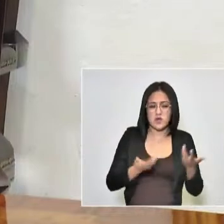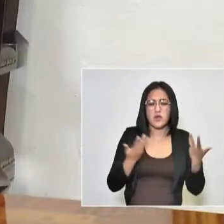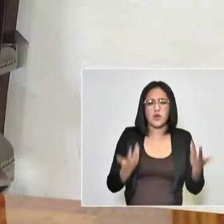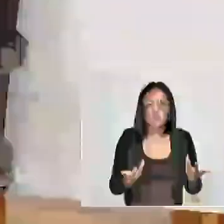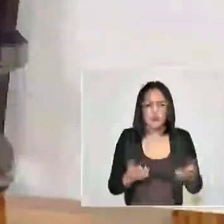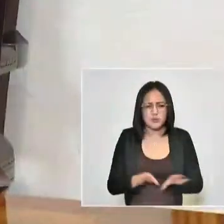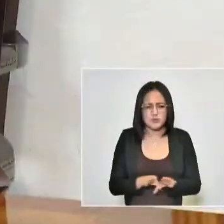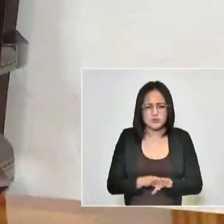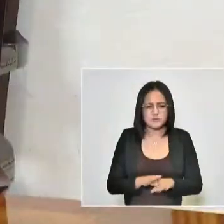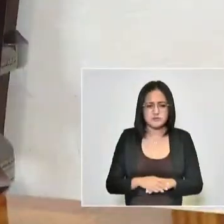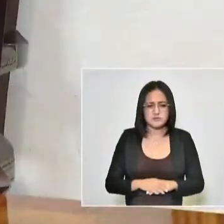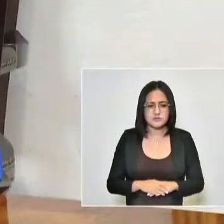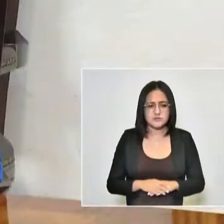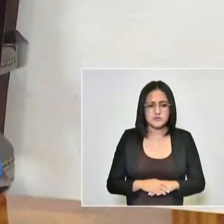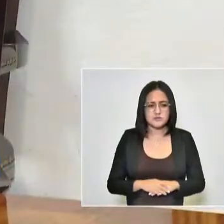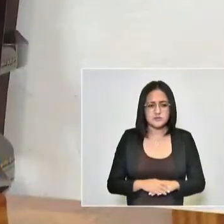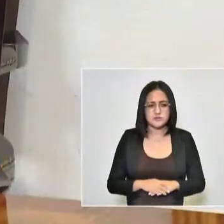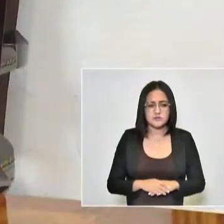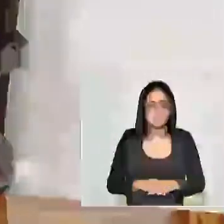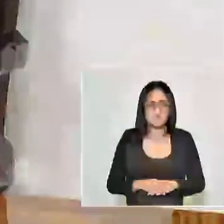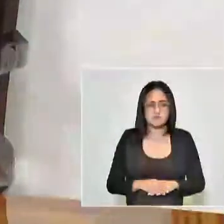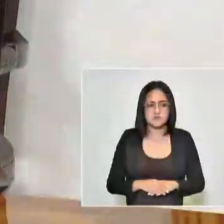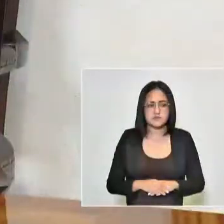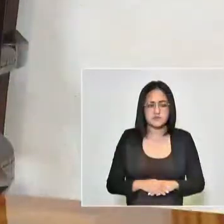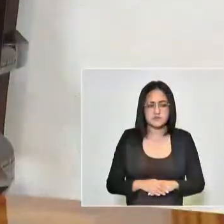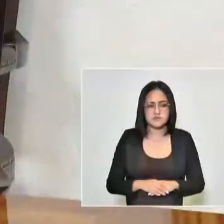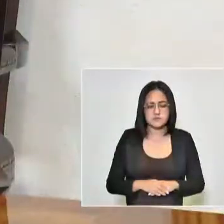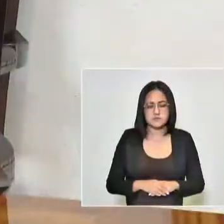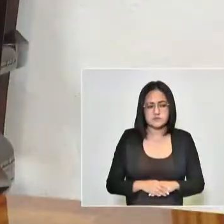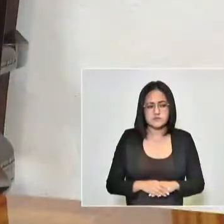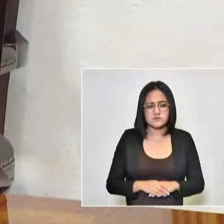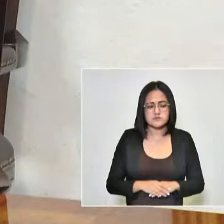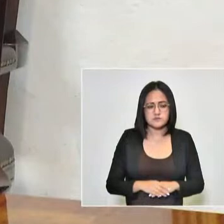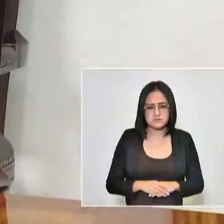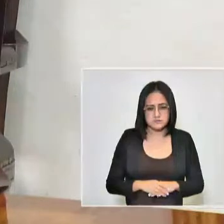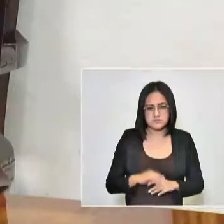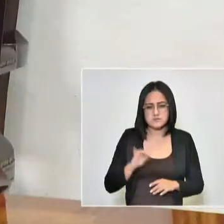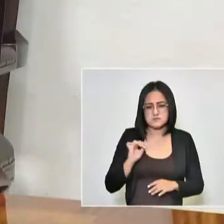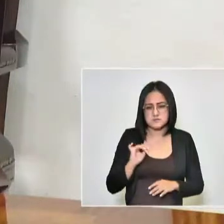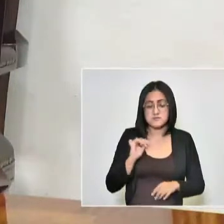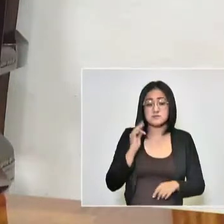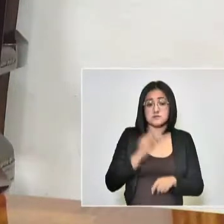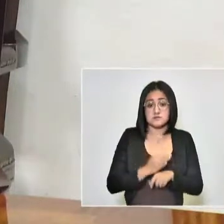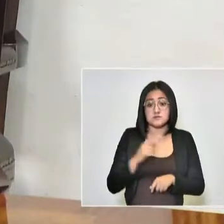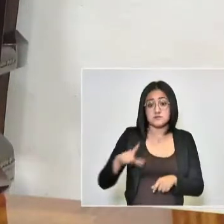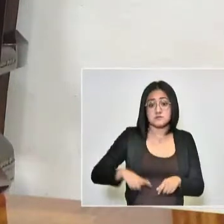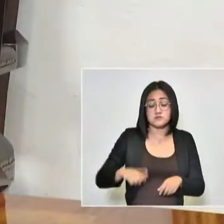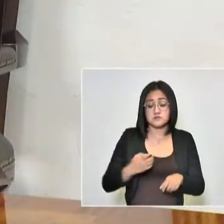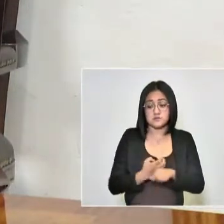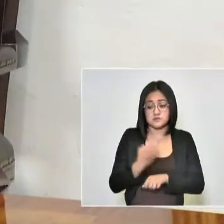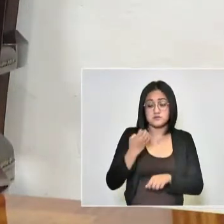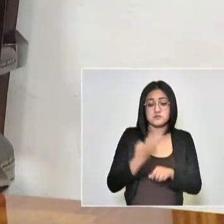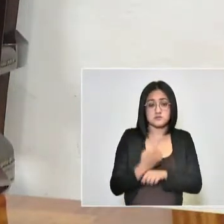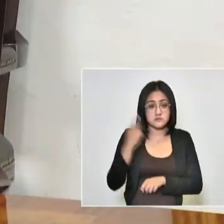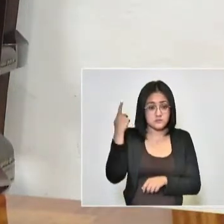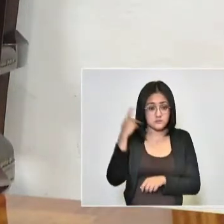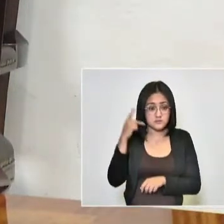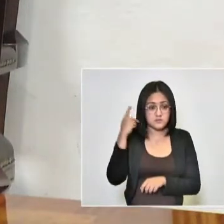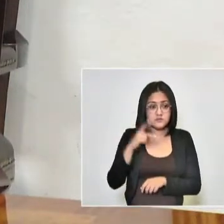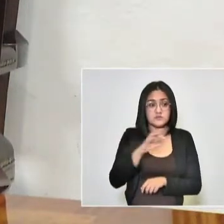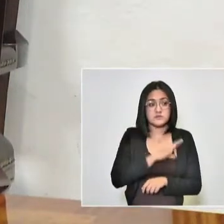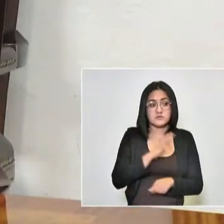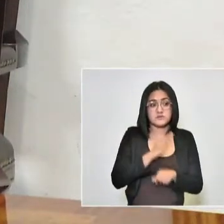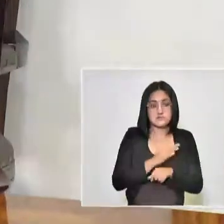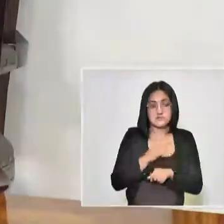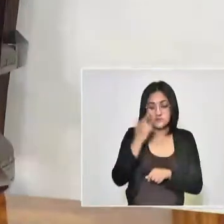responde ante los incendios? Sí, gobernador. El gobierno del estado de Puebla cuenta con uno de los sistemas